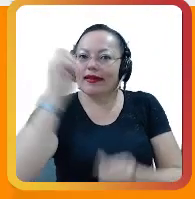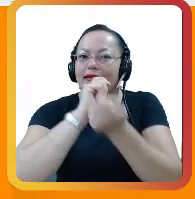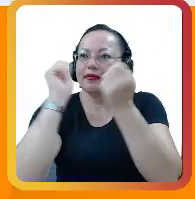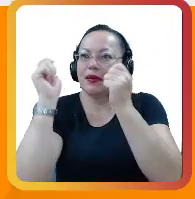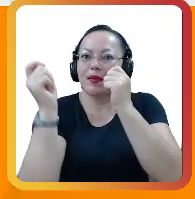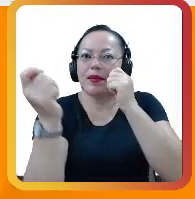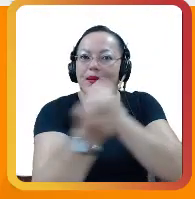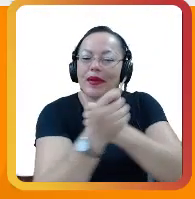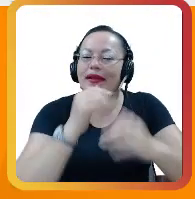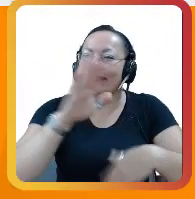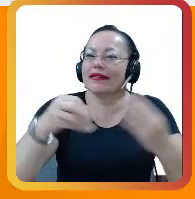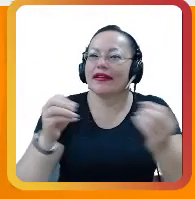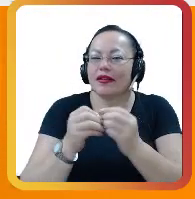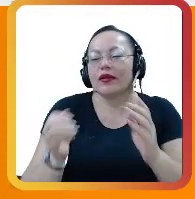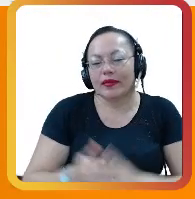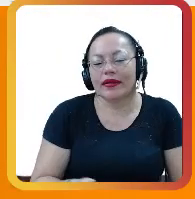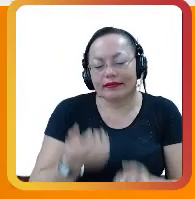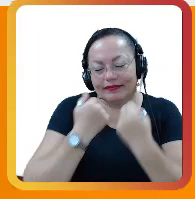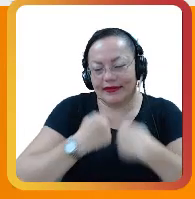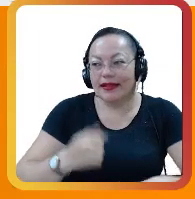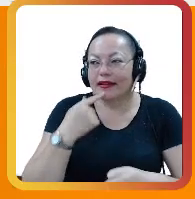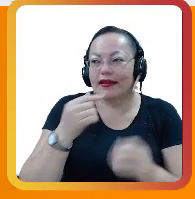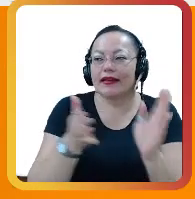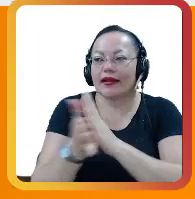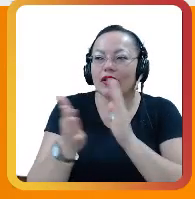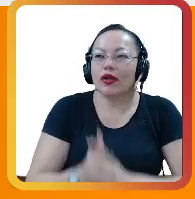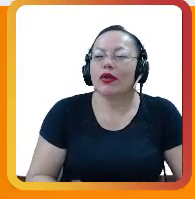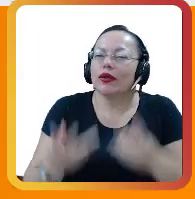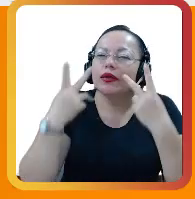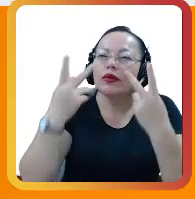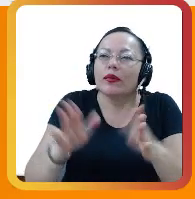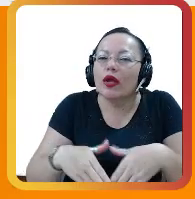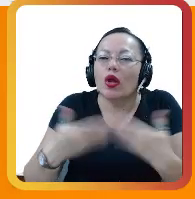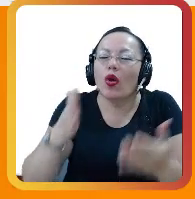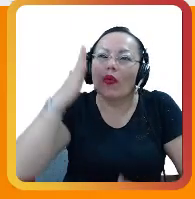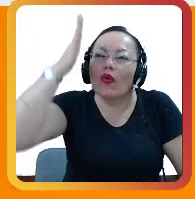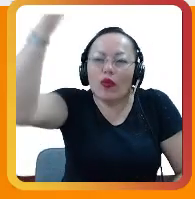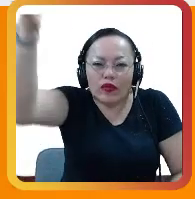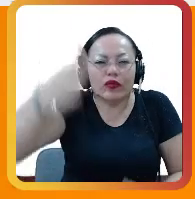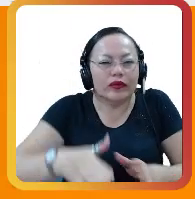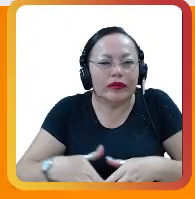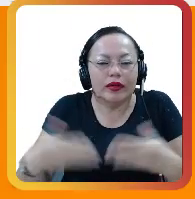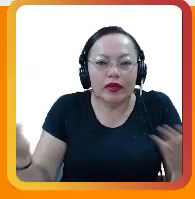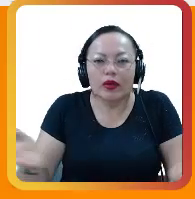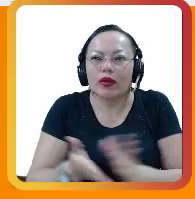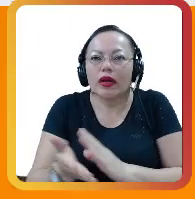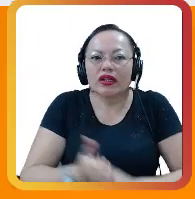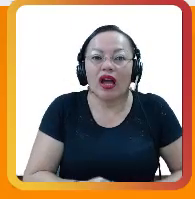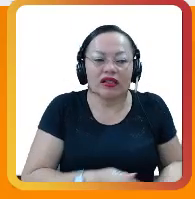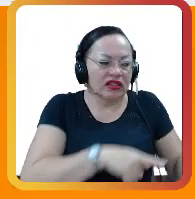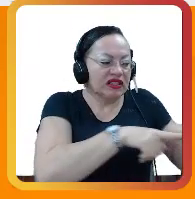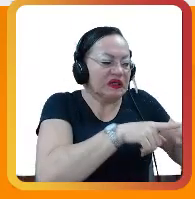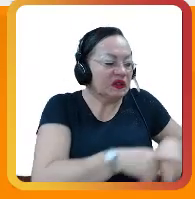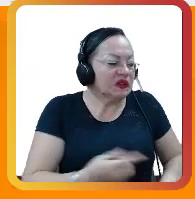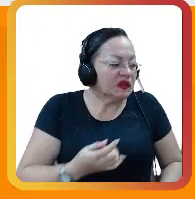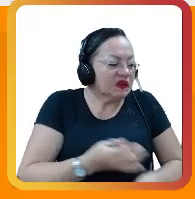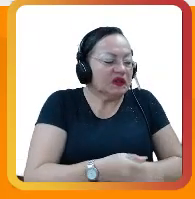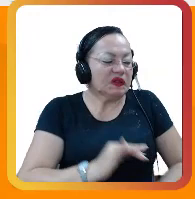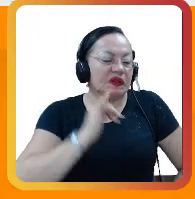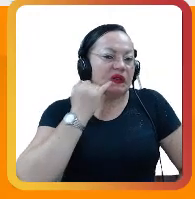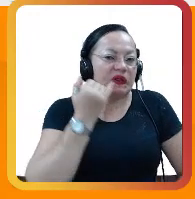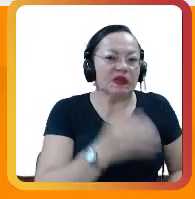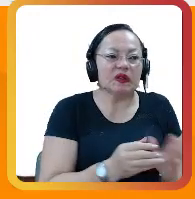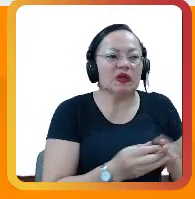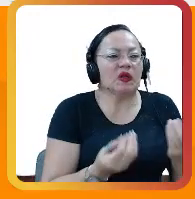evolucionando. Entonces, se trata de ver un futuro y no ver compitiendo con alguien más, compitiendo con